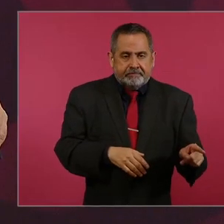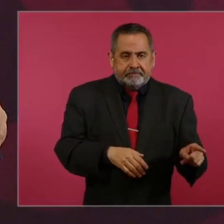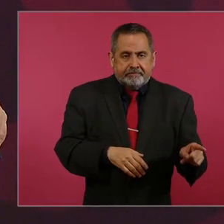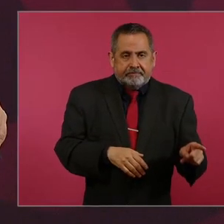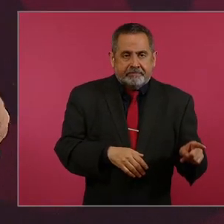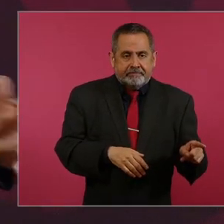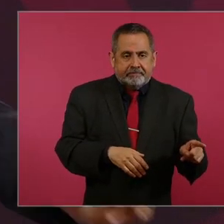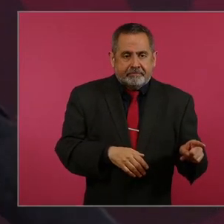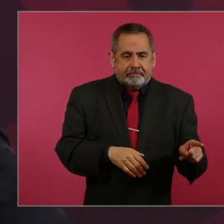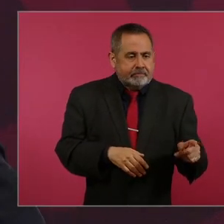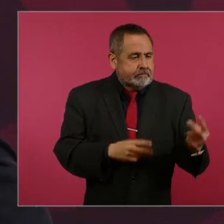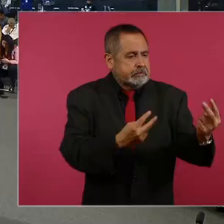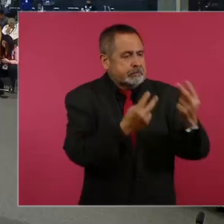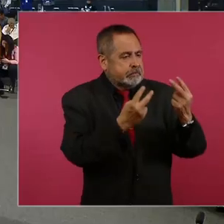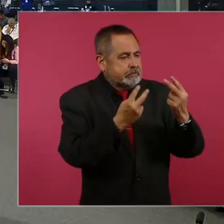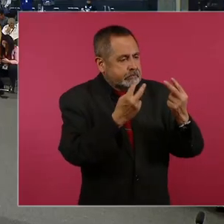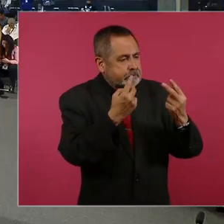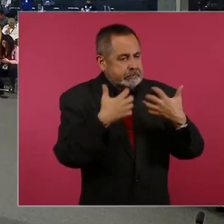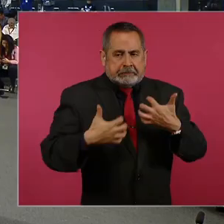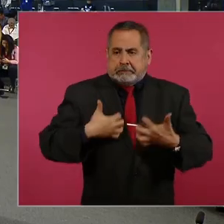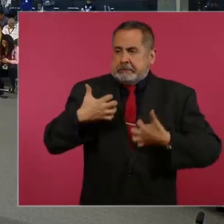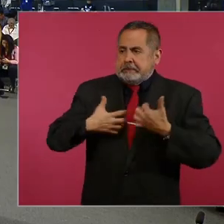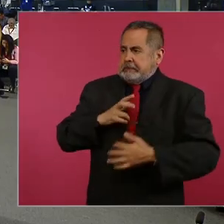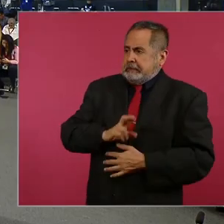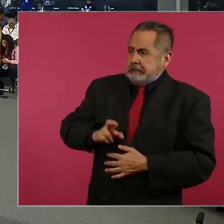para que hacen coraje viendo.